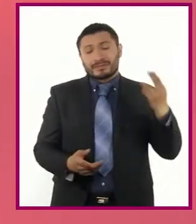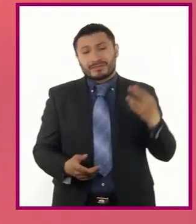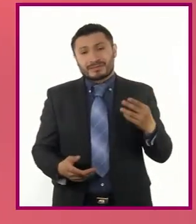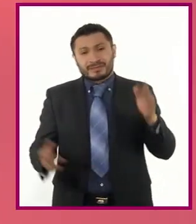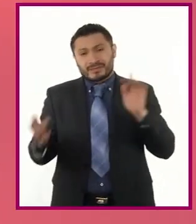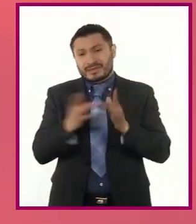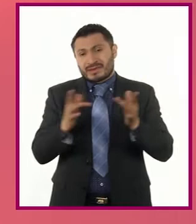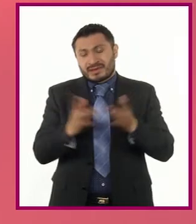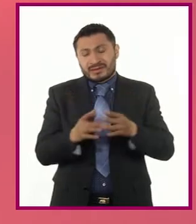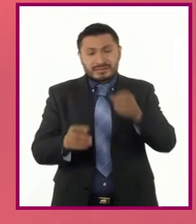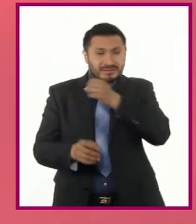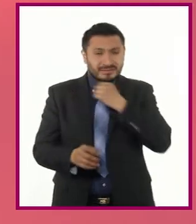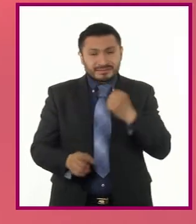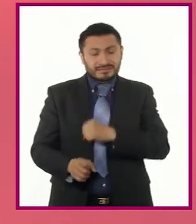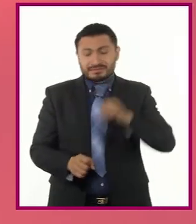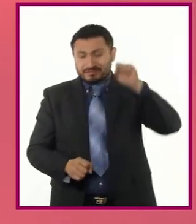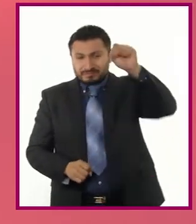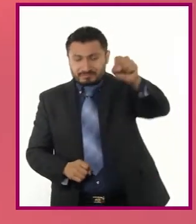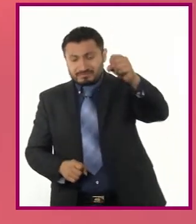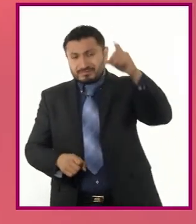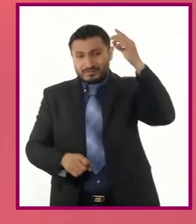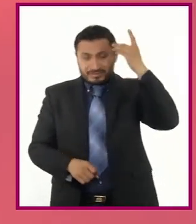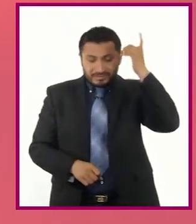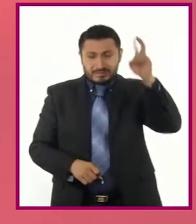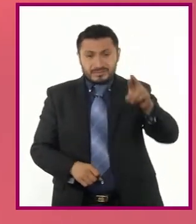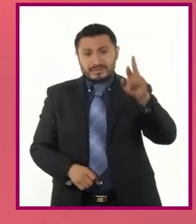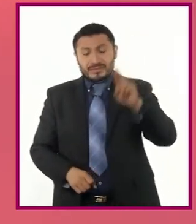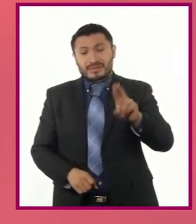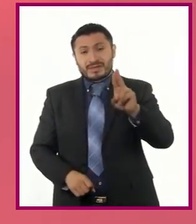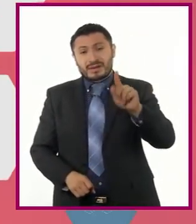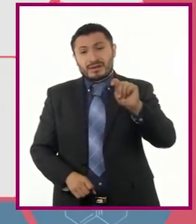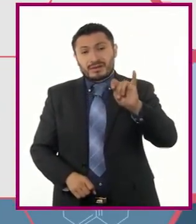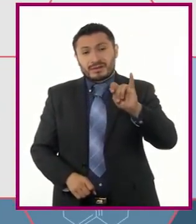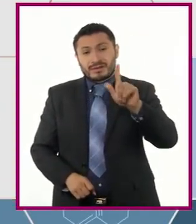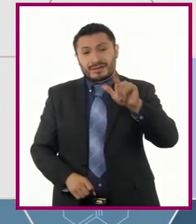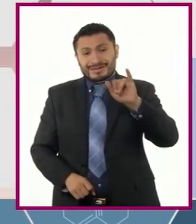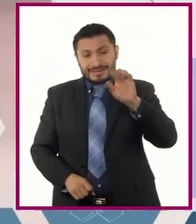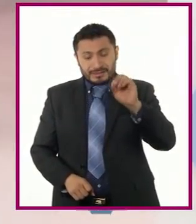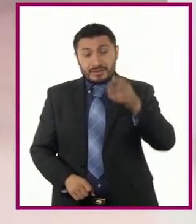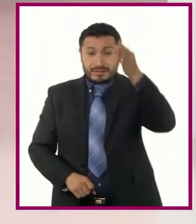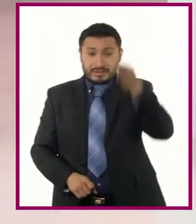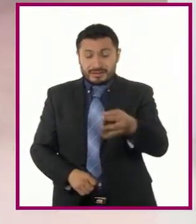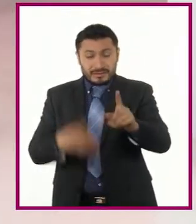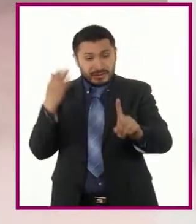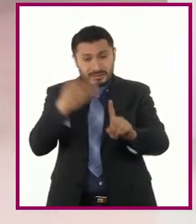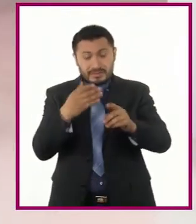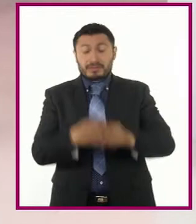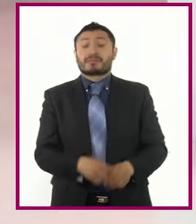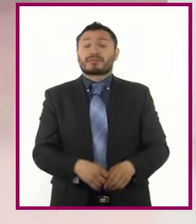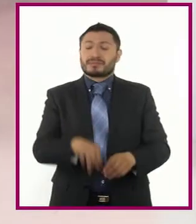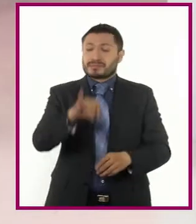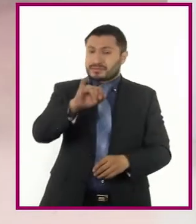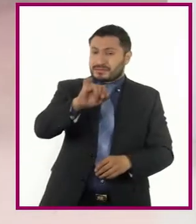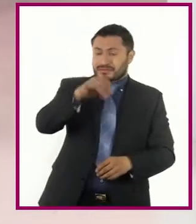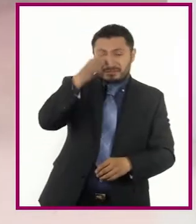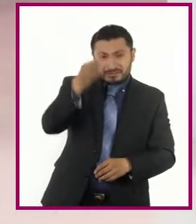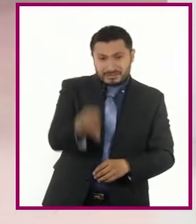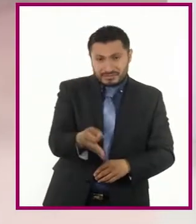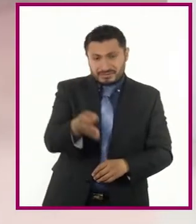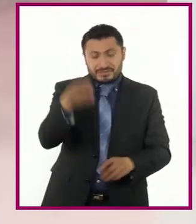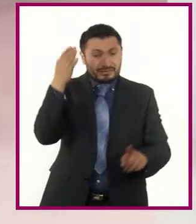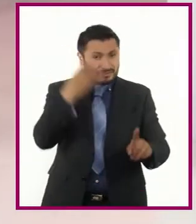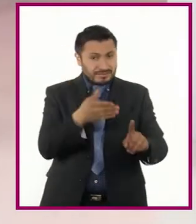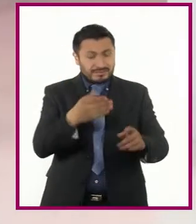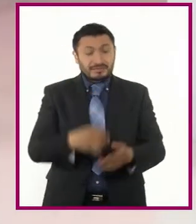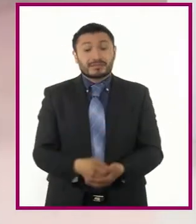nuestro superhéroe, el doctor Rutilio Ortiz Salinas. Acepten esta misión. Por supuesto que aceptamos esta